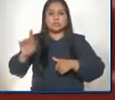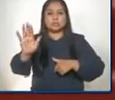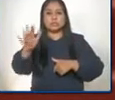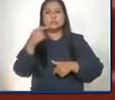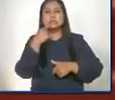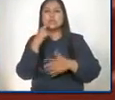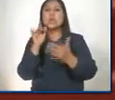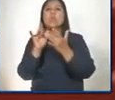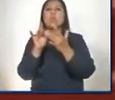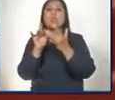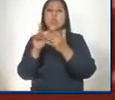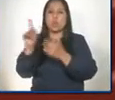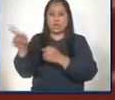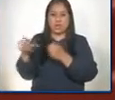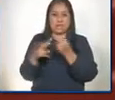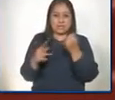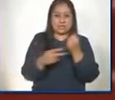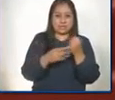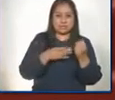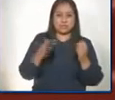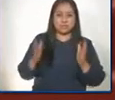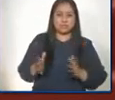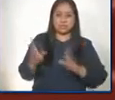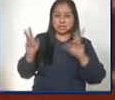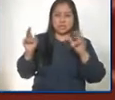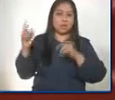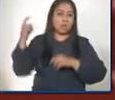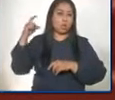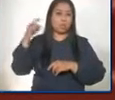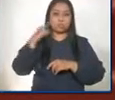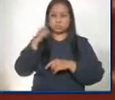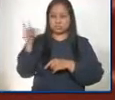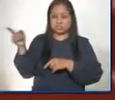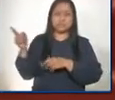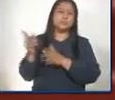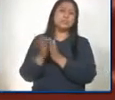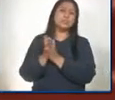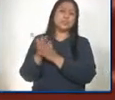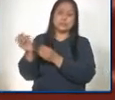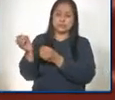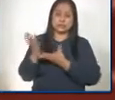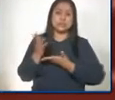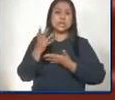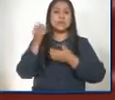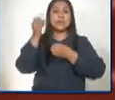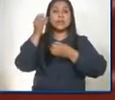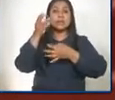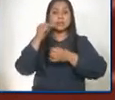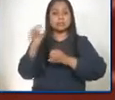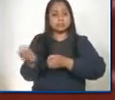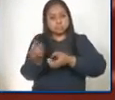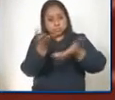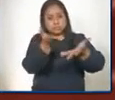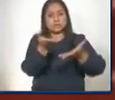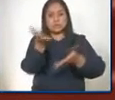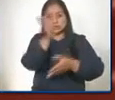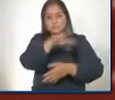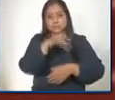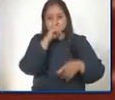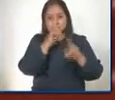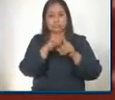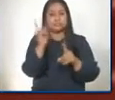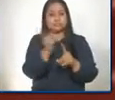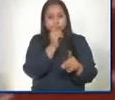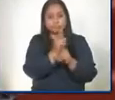poner en contacto con el viceministro de Asuntos Consulares y Migratorios para que nos deje su dato para brindarle la información precisa y oportuna,